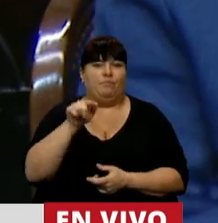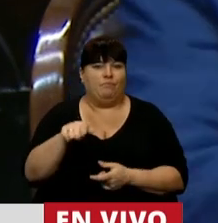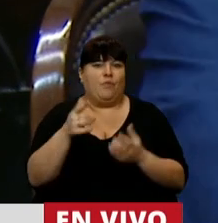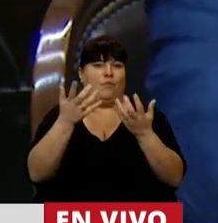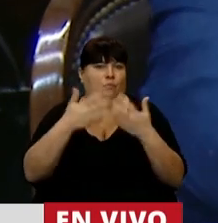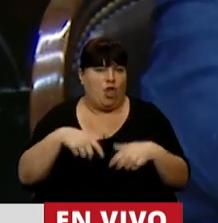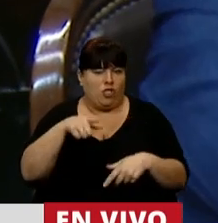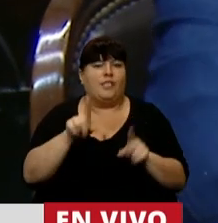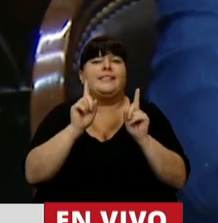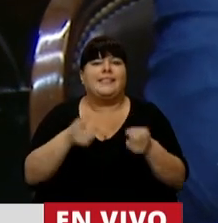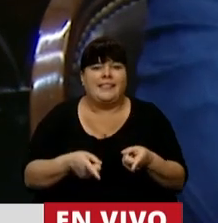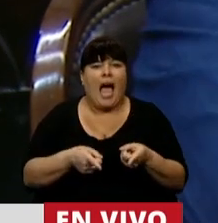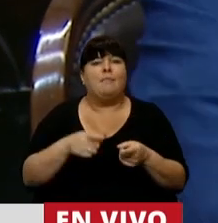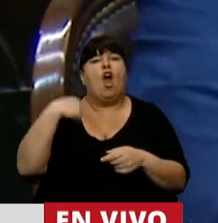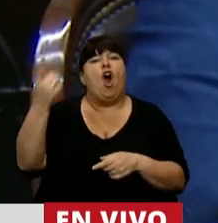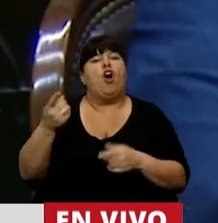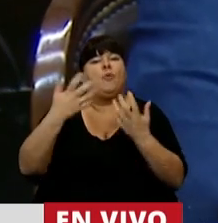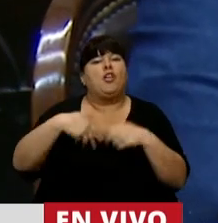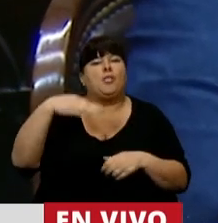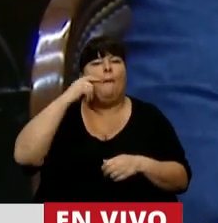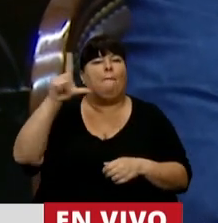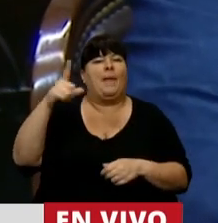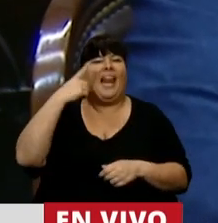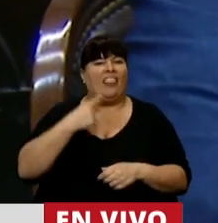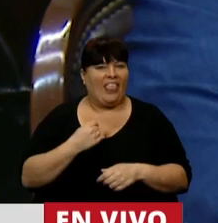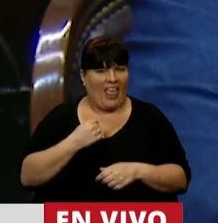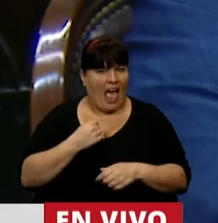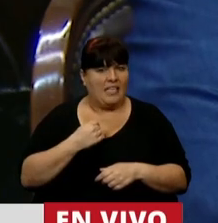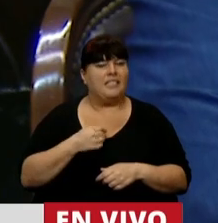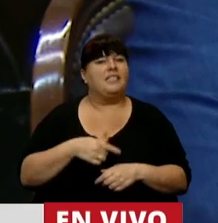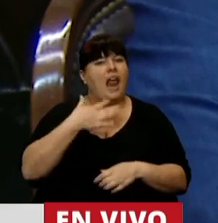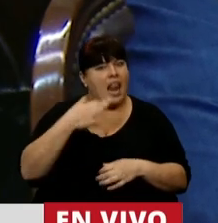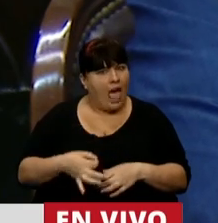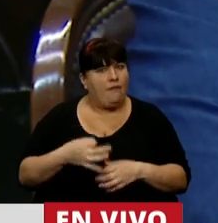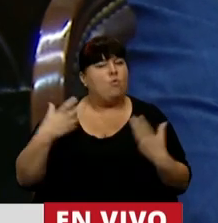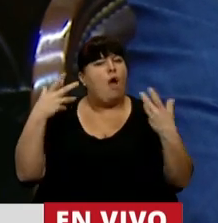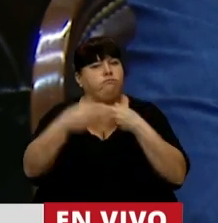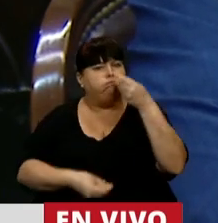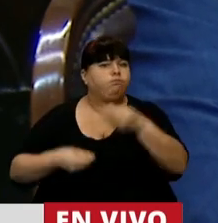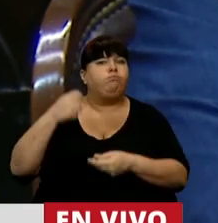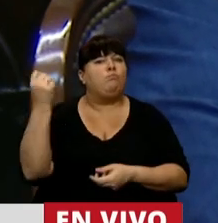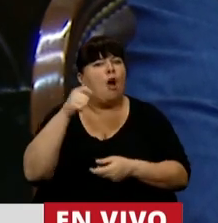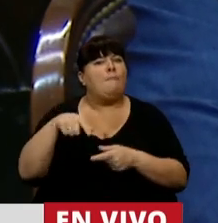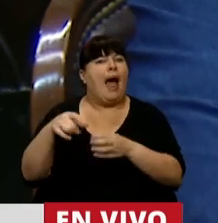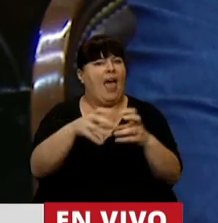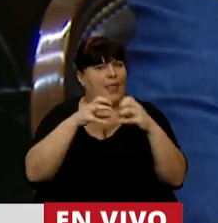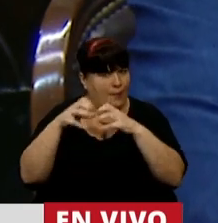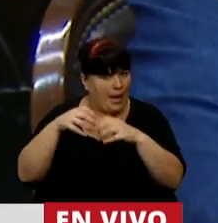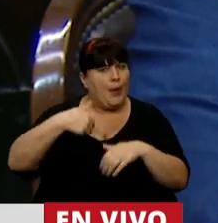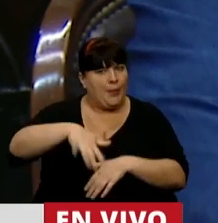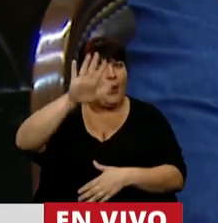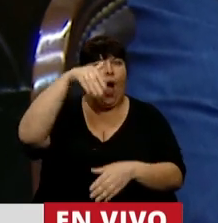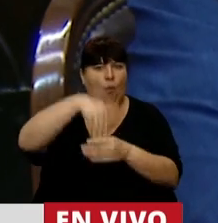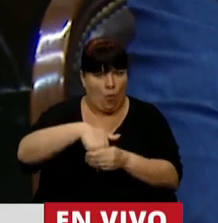este proyecto, como sí también al de los 1000 días, que fue realmente una contribución muy importante a este debate y lo vamos a